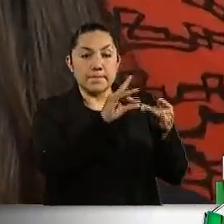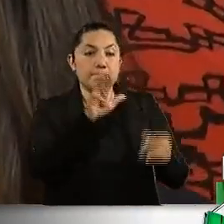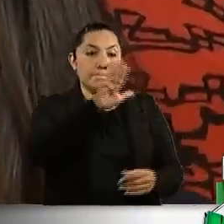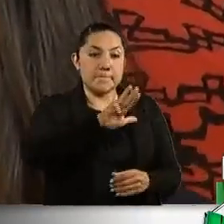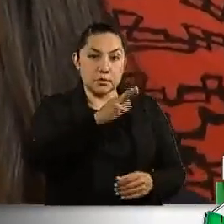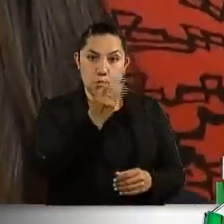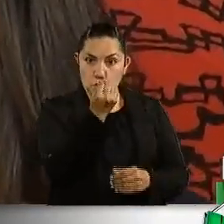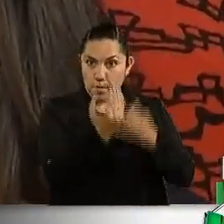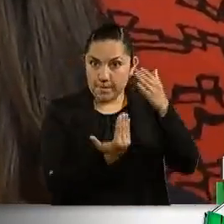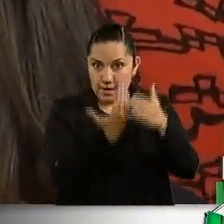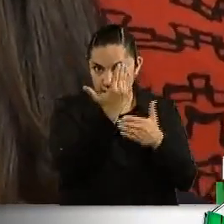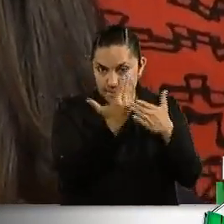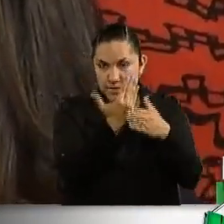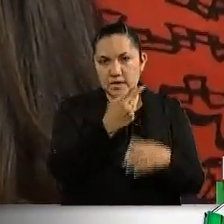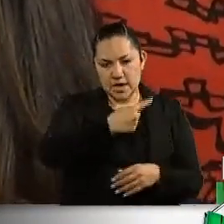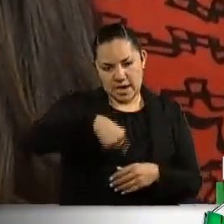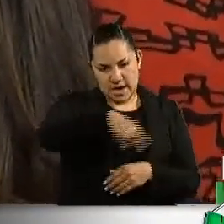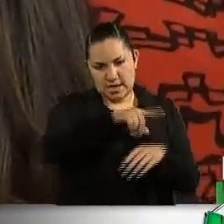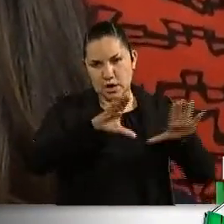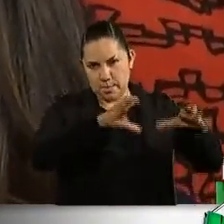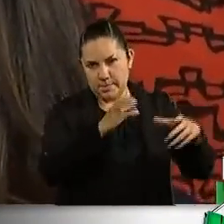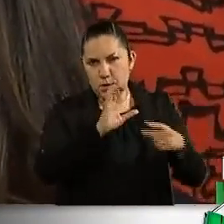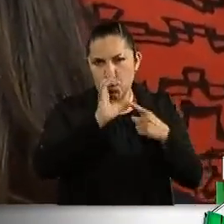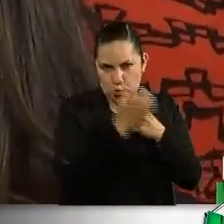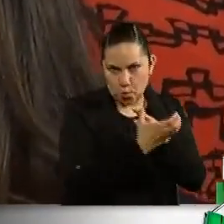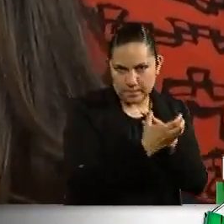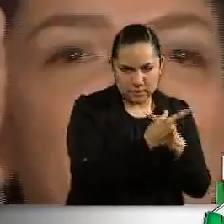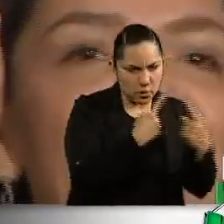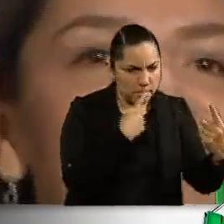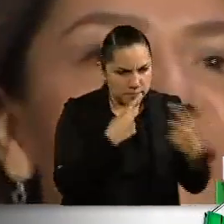reunirá la junta directiva de esta comisión para enlistar el tema